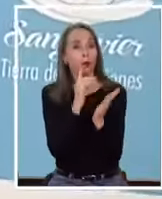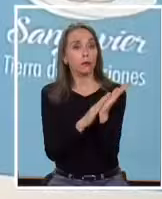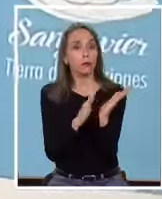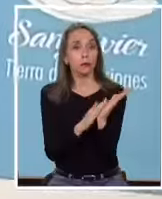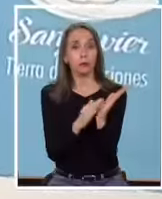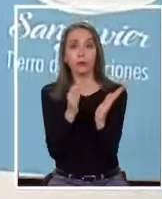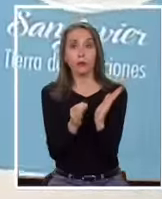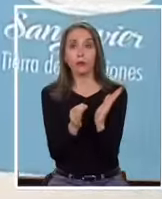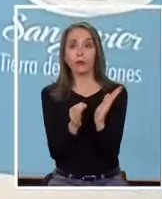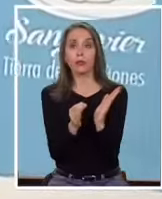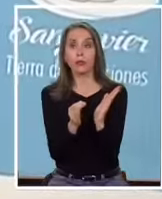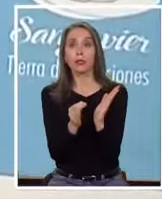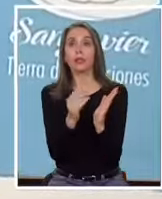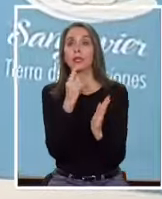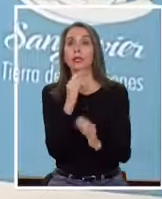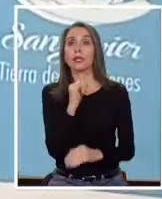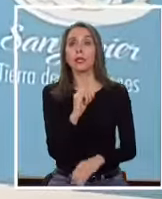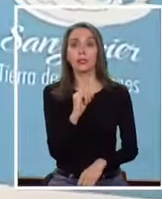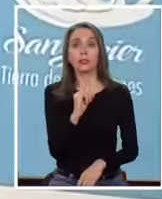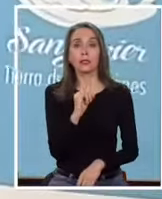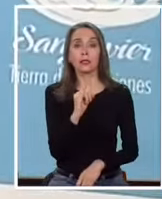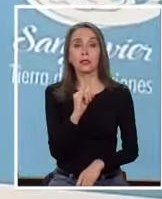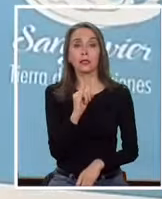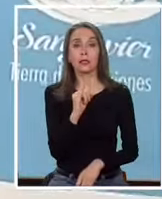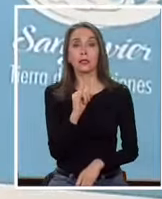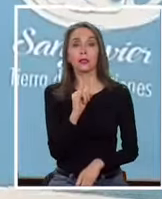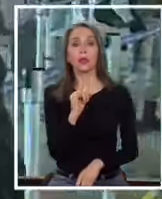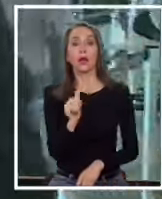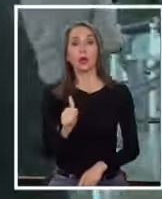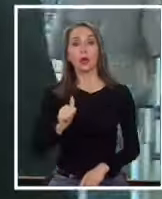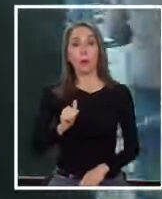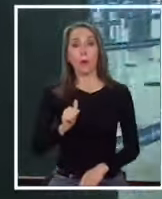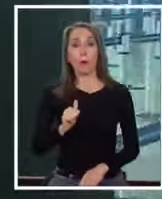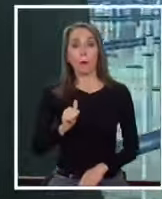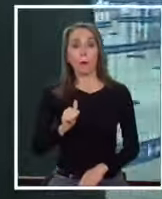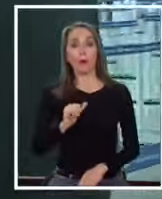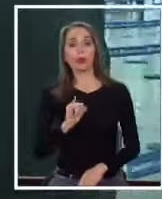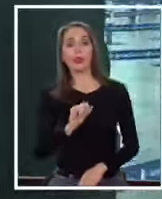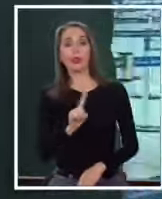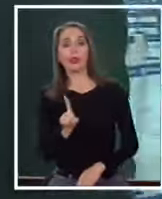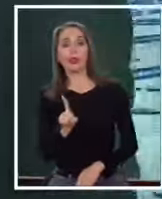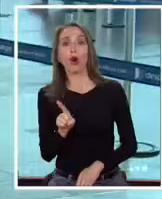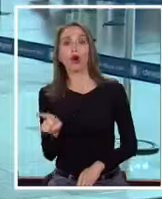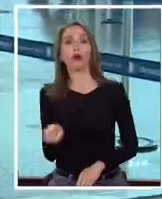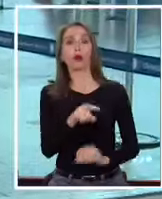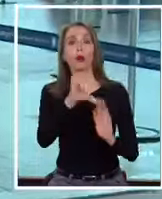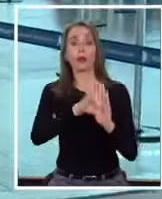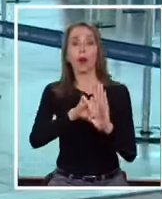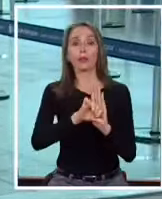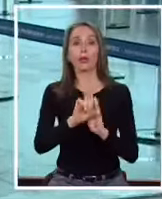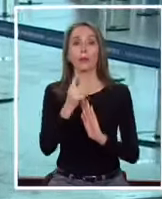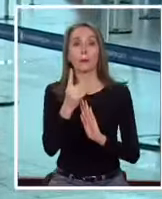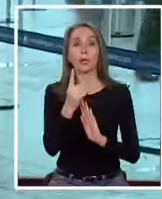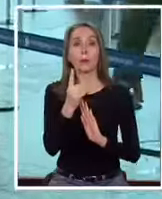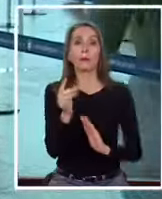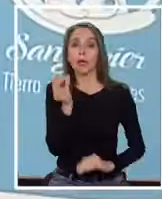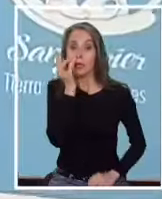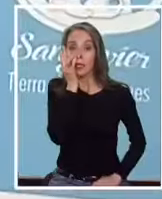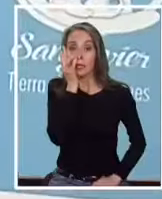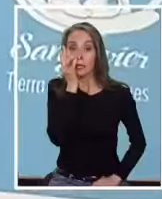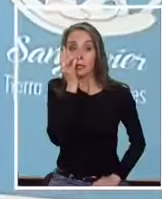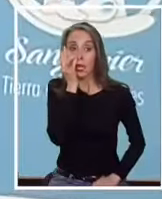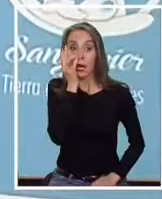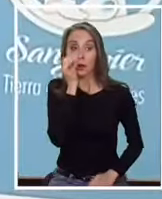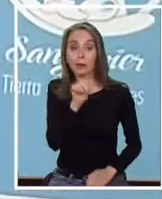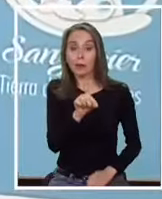pueda confirmarse que hubo un cumplimiento de la cuarentena. El primer examen que registra tanto en las